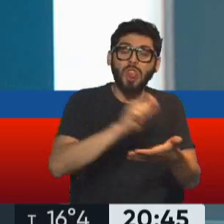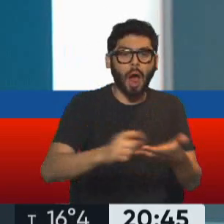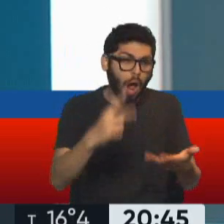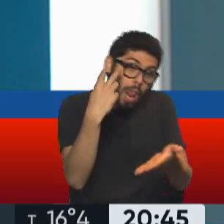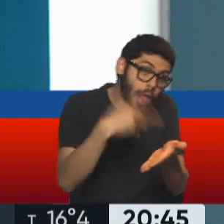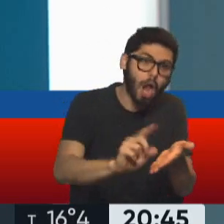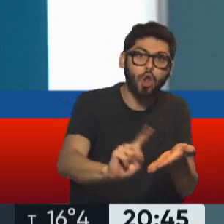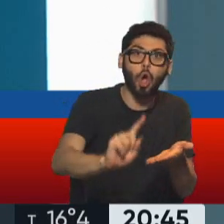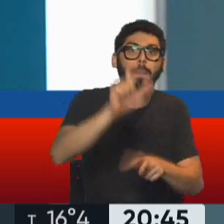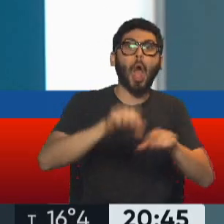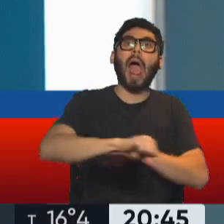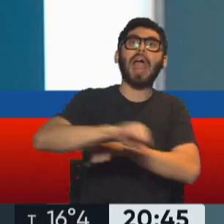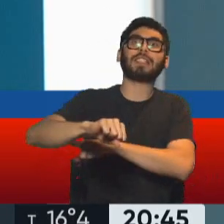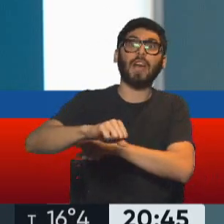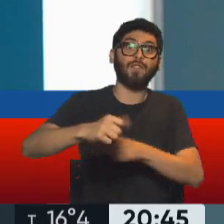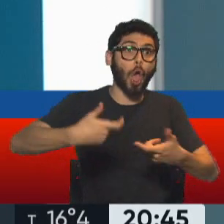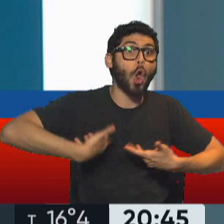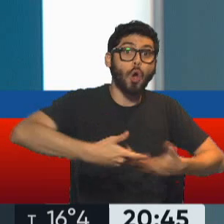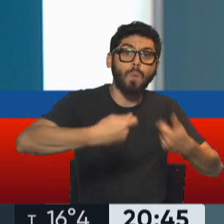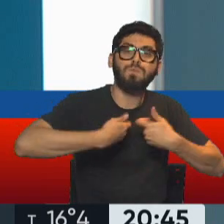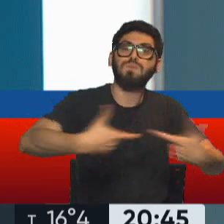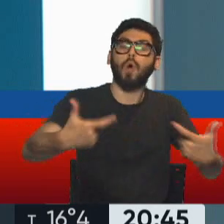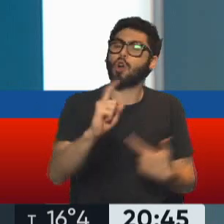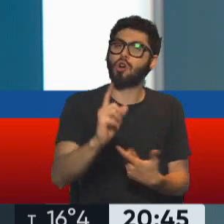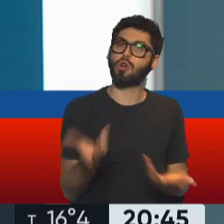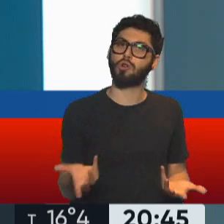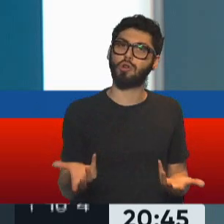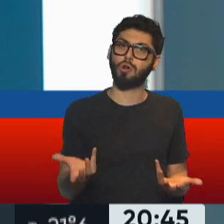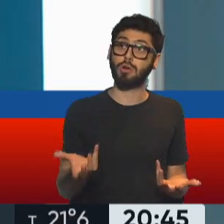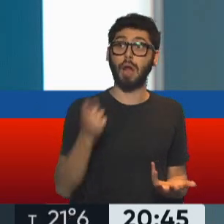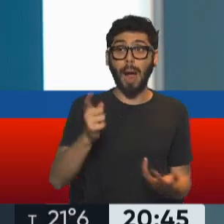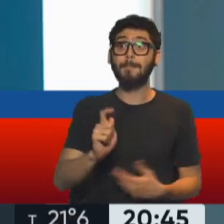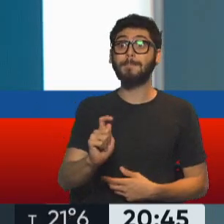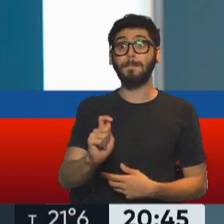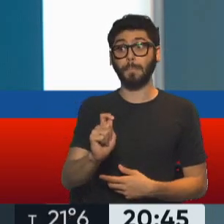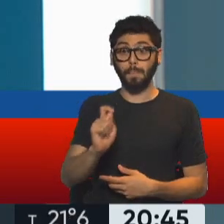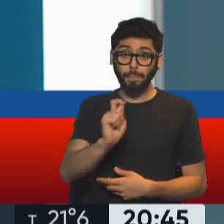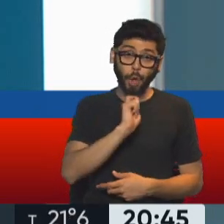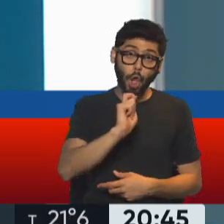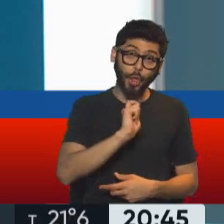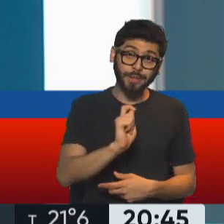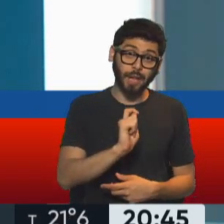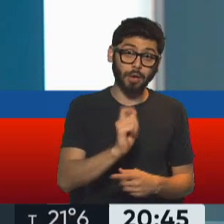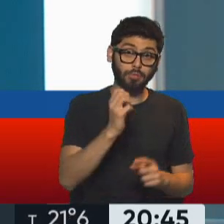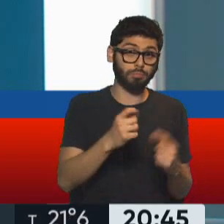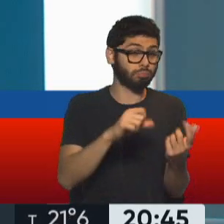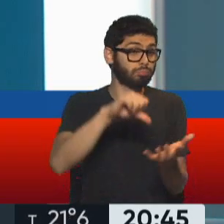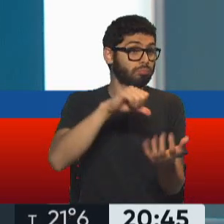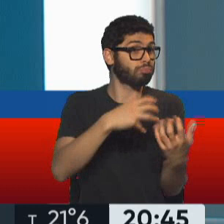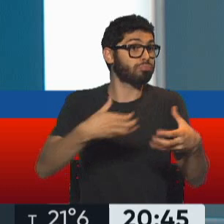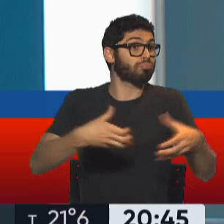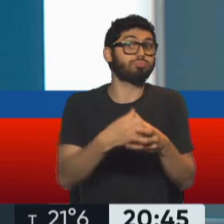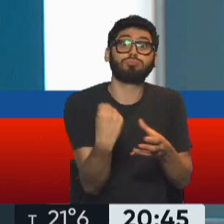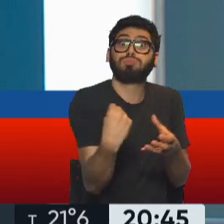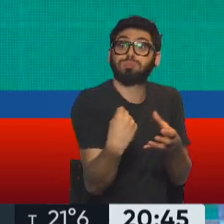los estafadores. Y en el gremio periodístico abundan, sobre todo, en los medios hegemónicos. Esta es la